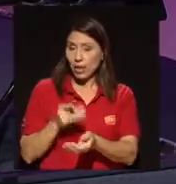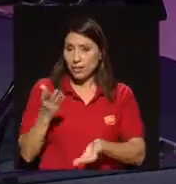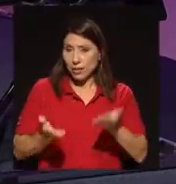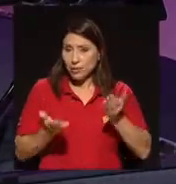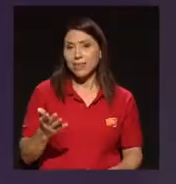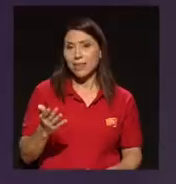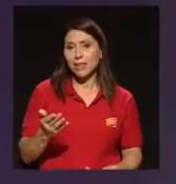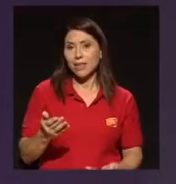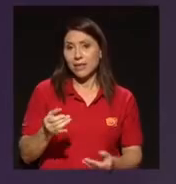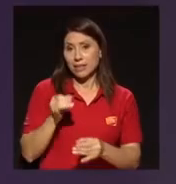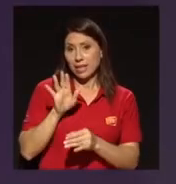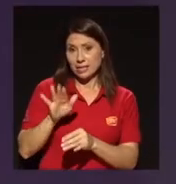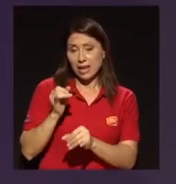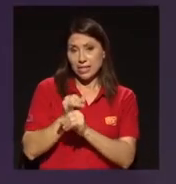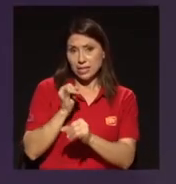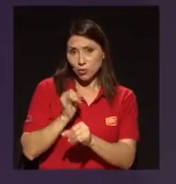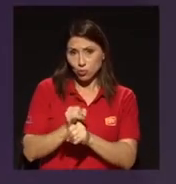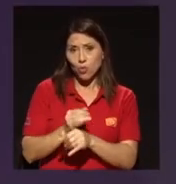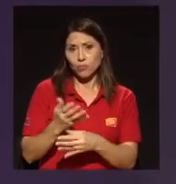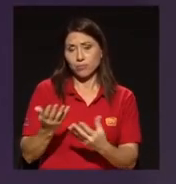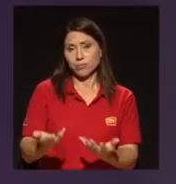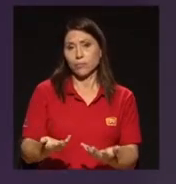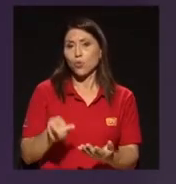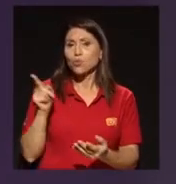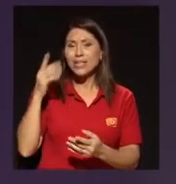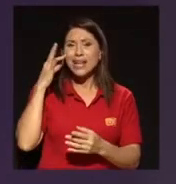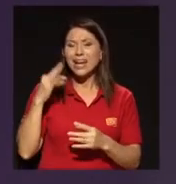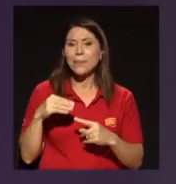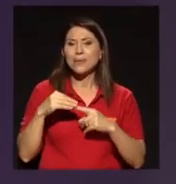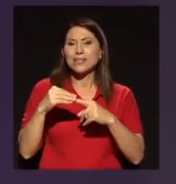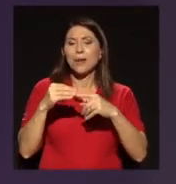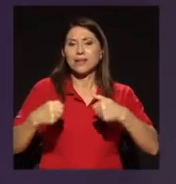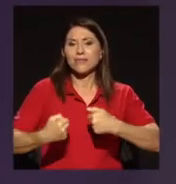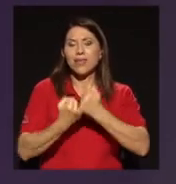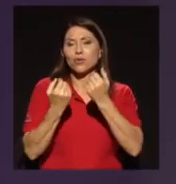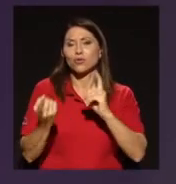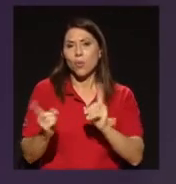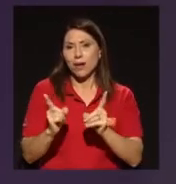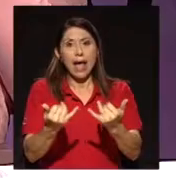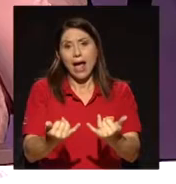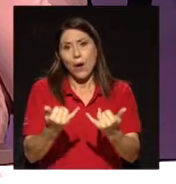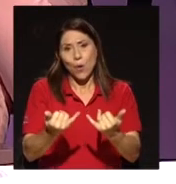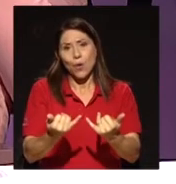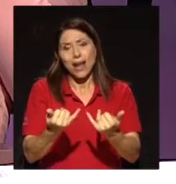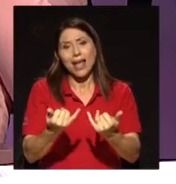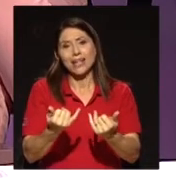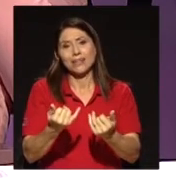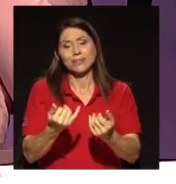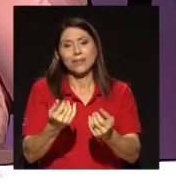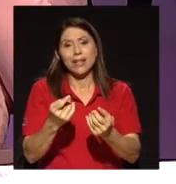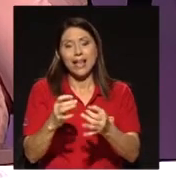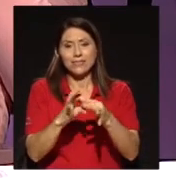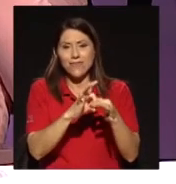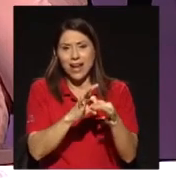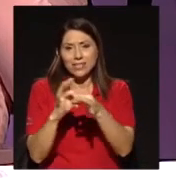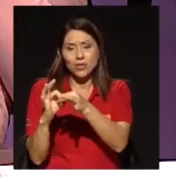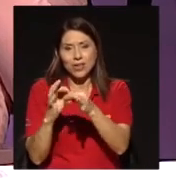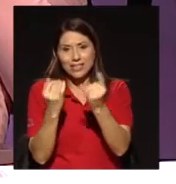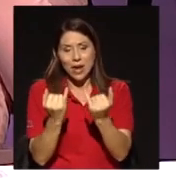puede comentar, porque se continúa dando este tipo de relaciones, incluso ahora denominadas impropias, ¿por